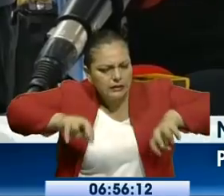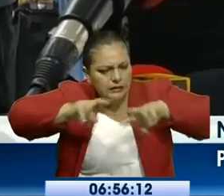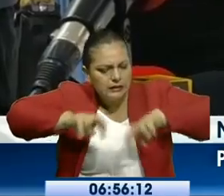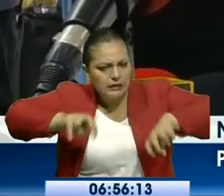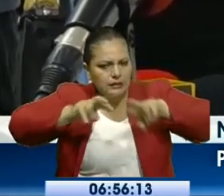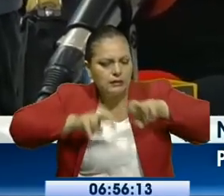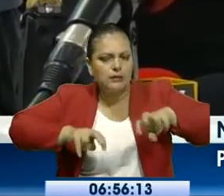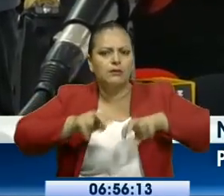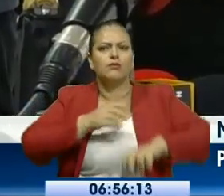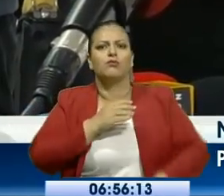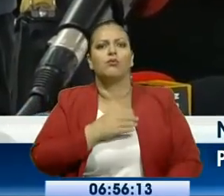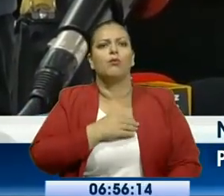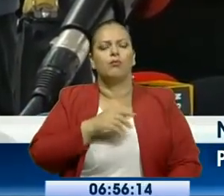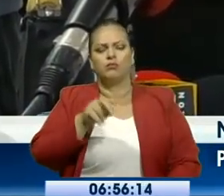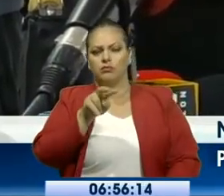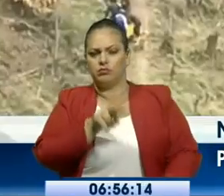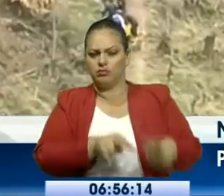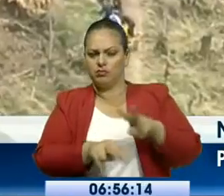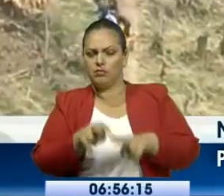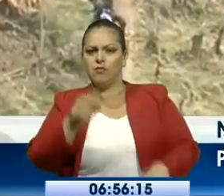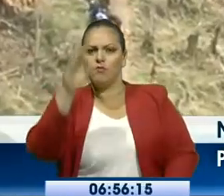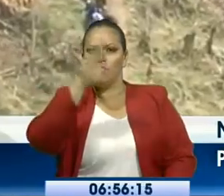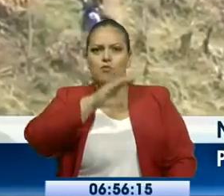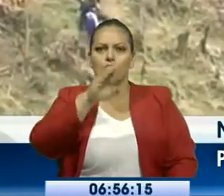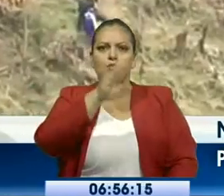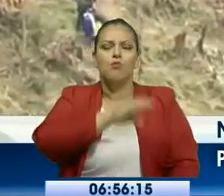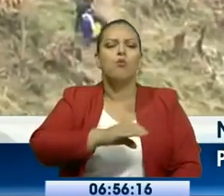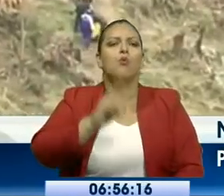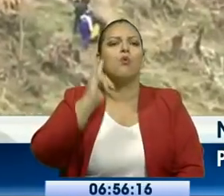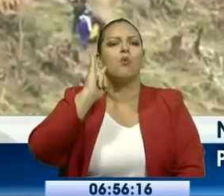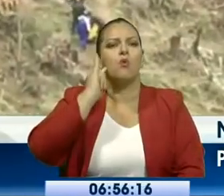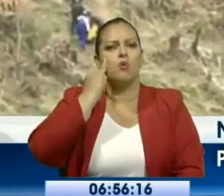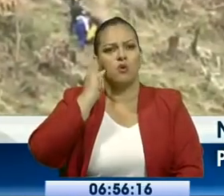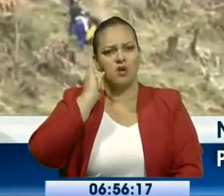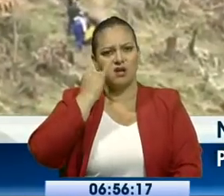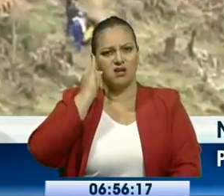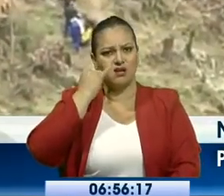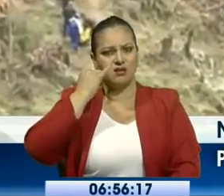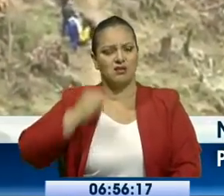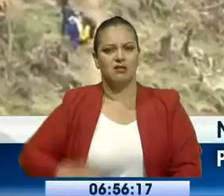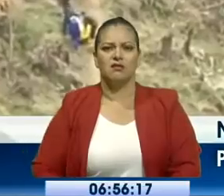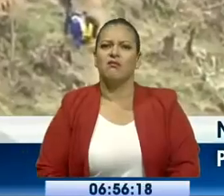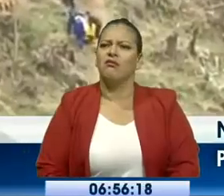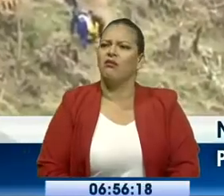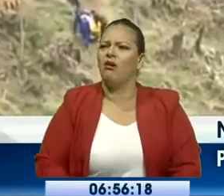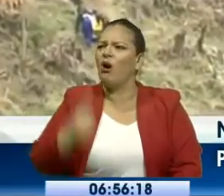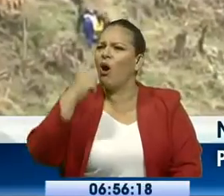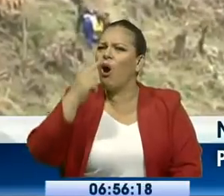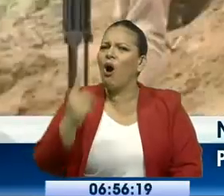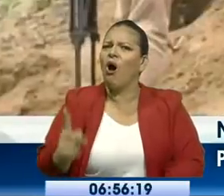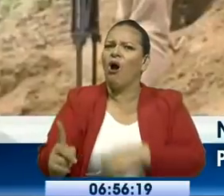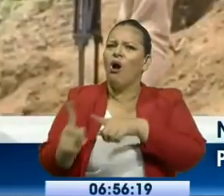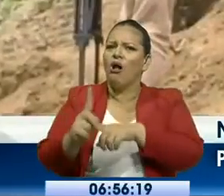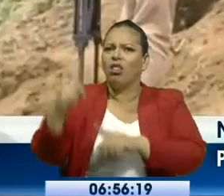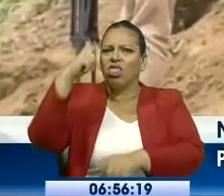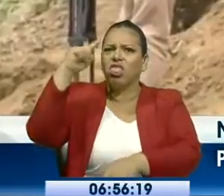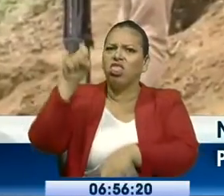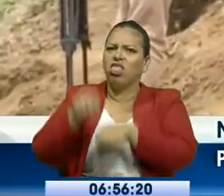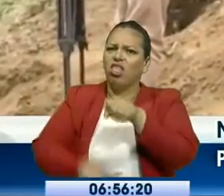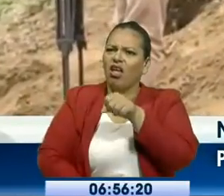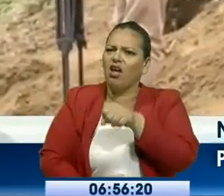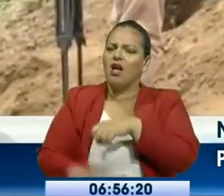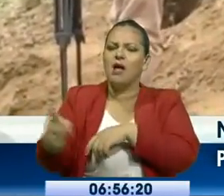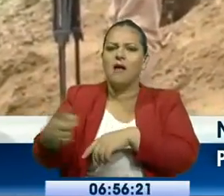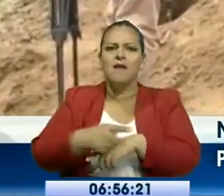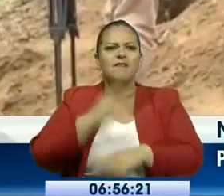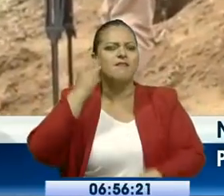finalidad de establecer en primer lugar su paradero. Este caso se suma a la red de pornografía infantil, pues en celulares decomisados de personas